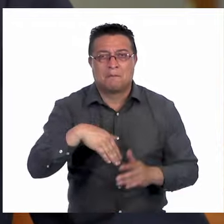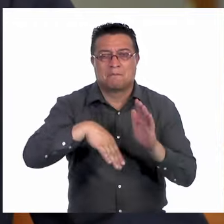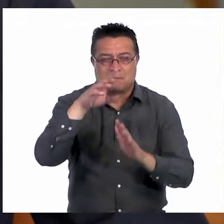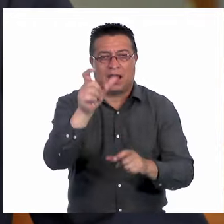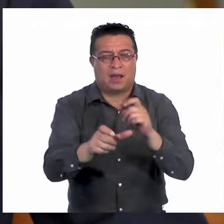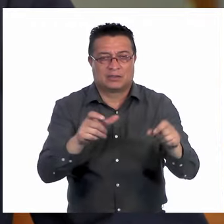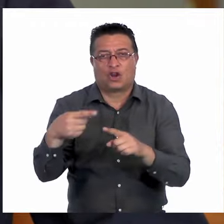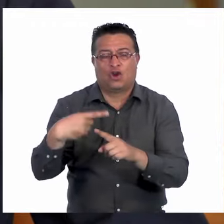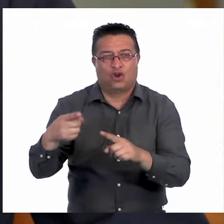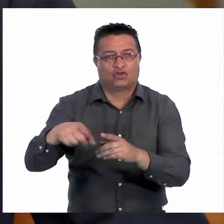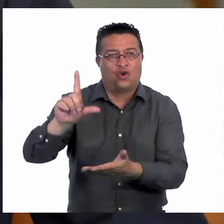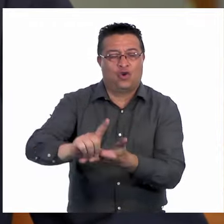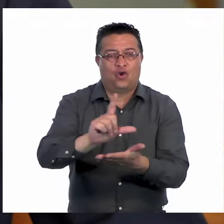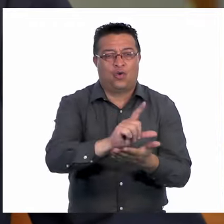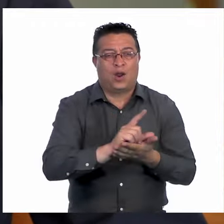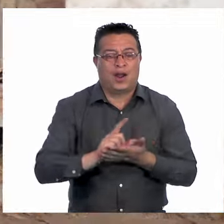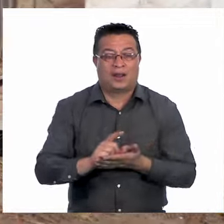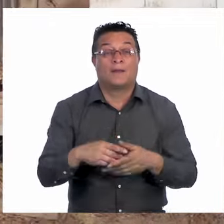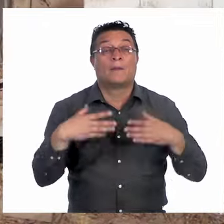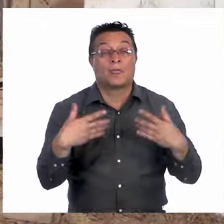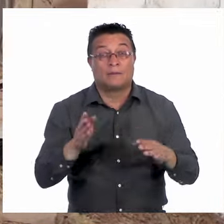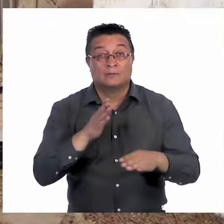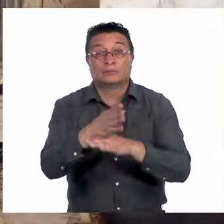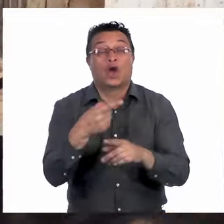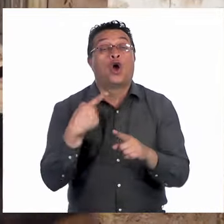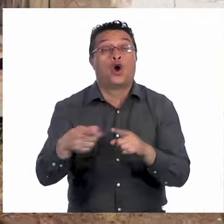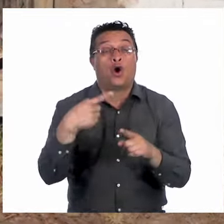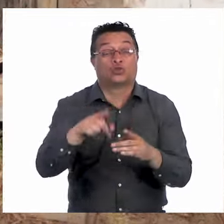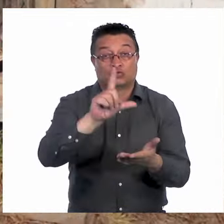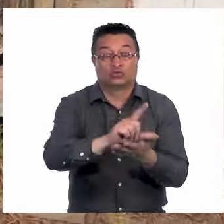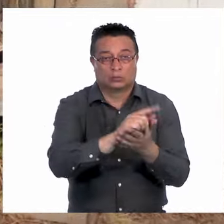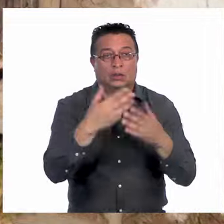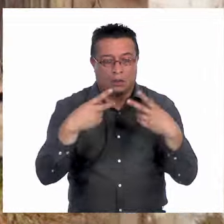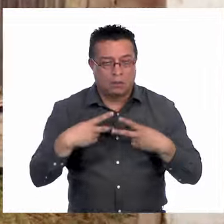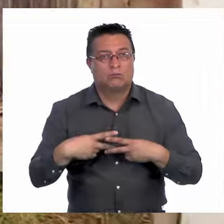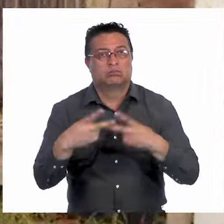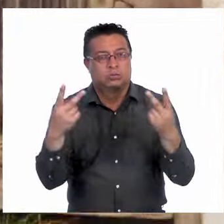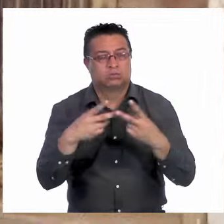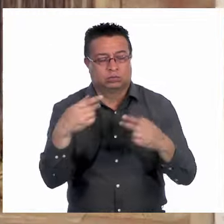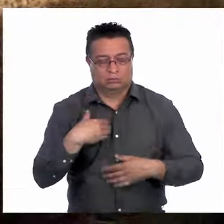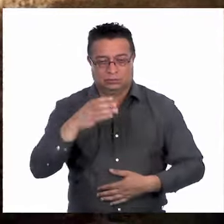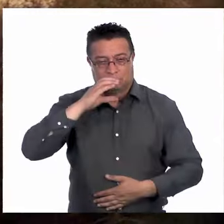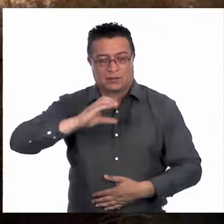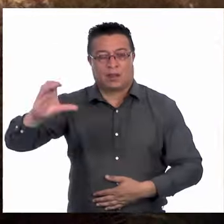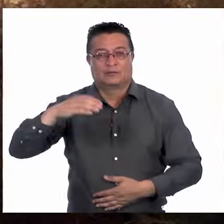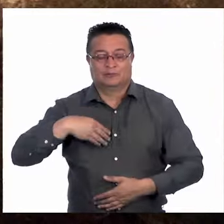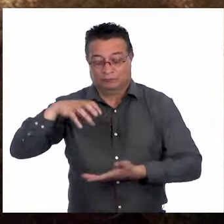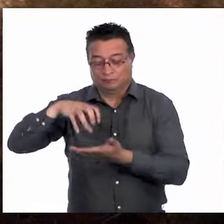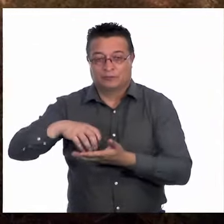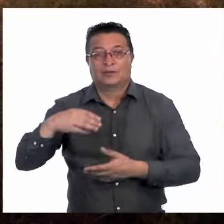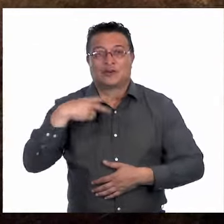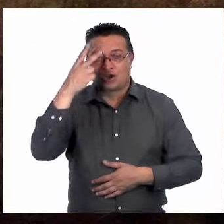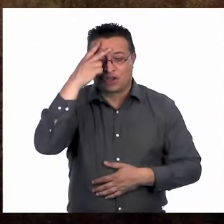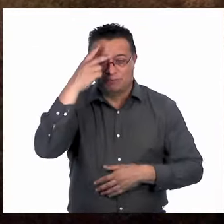con más gente de otros lados. Porque pudimos llegar a otras partes y darnos a conocer como sector rural de Pan de